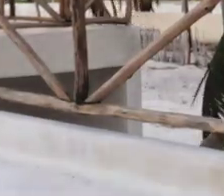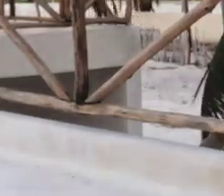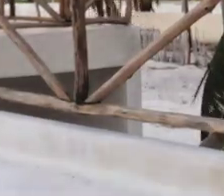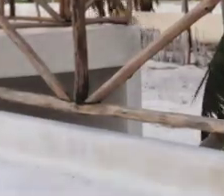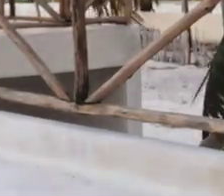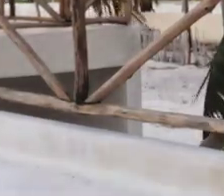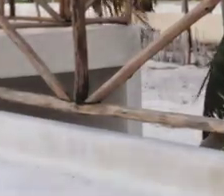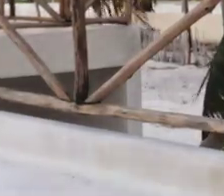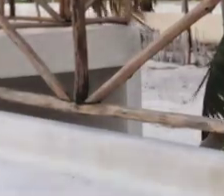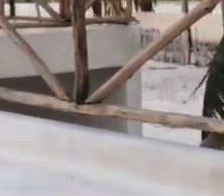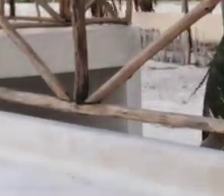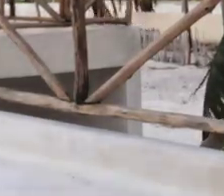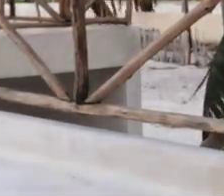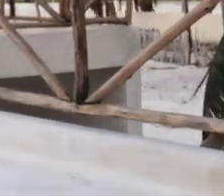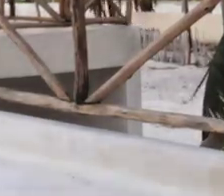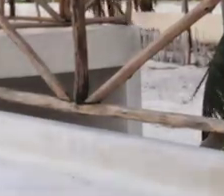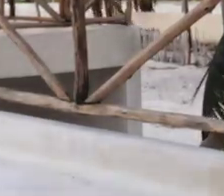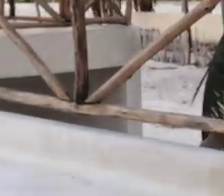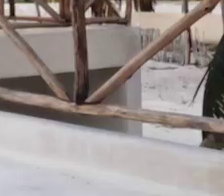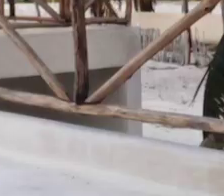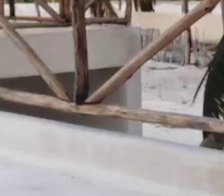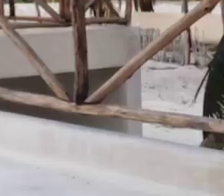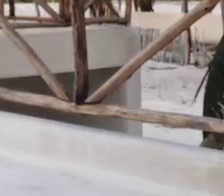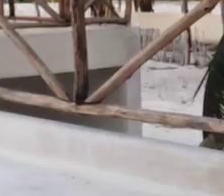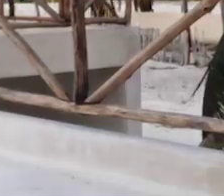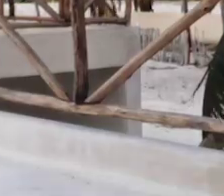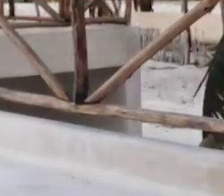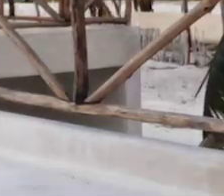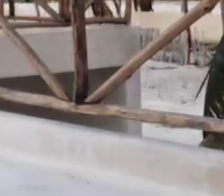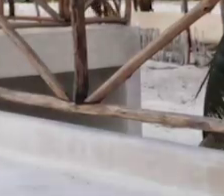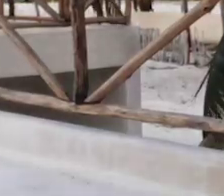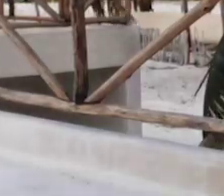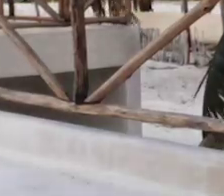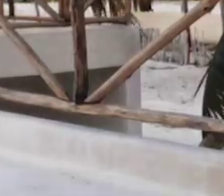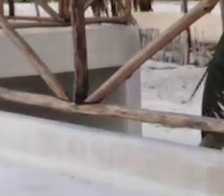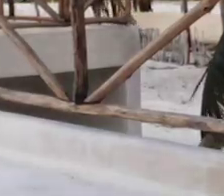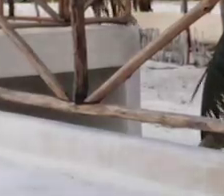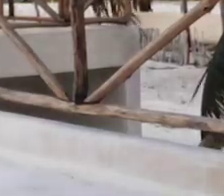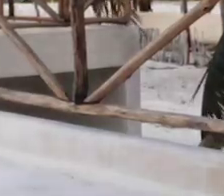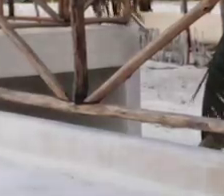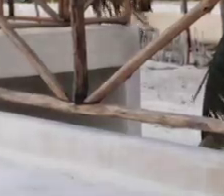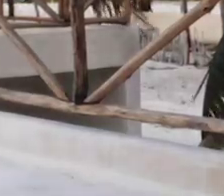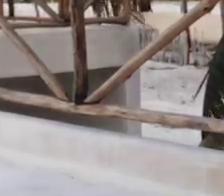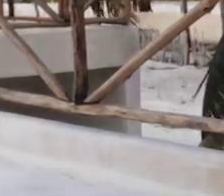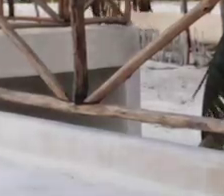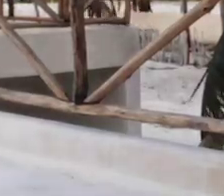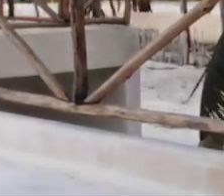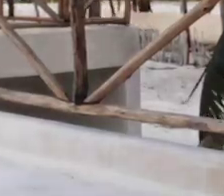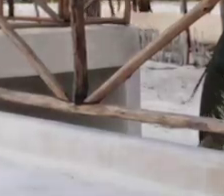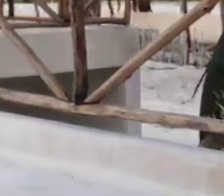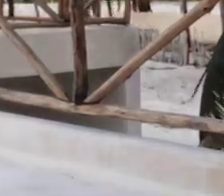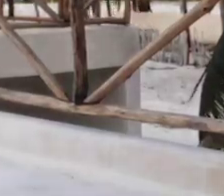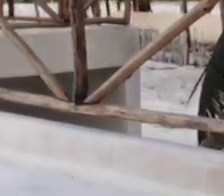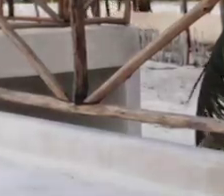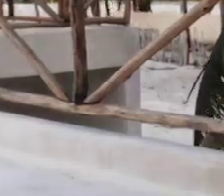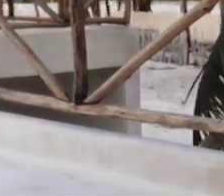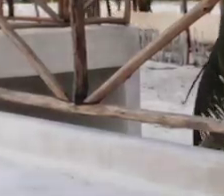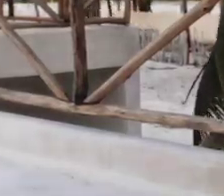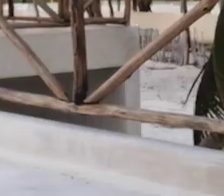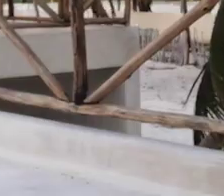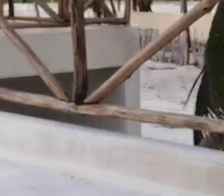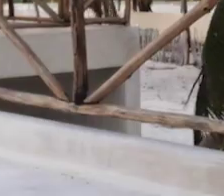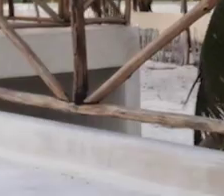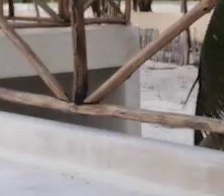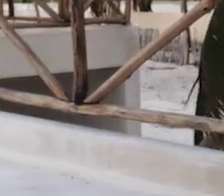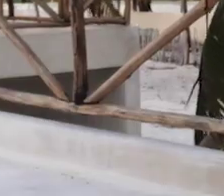Van a ser squats con isometría. Entrenar. Uno, dos, tres.